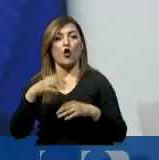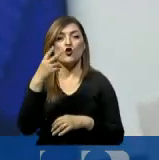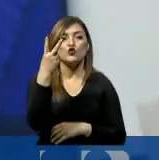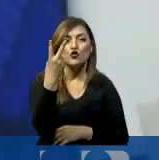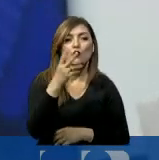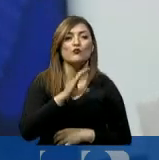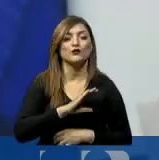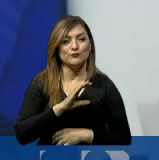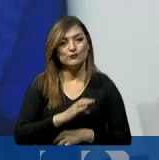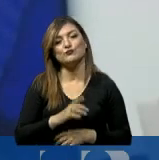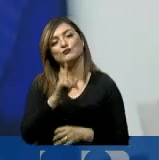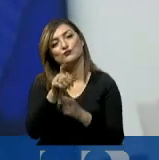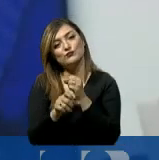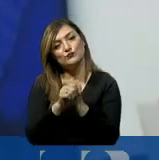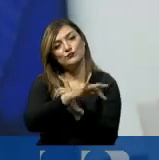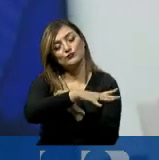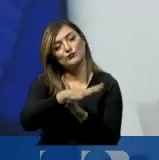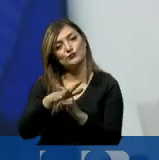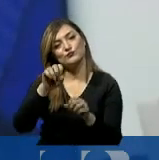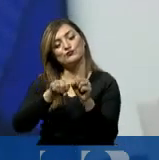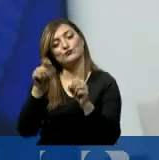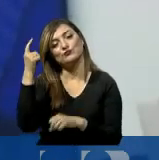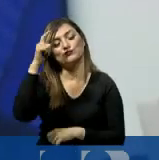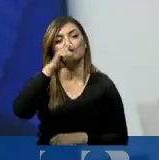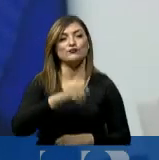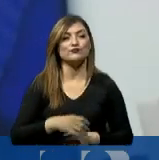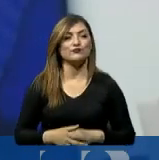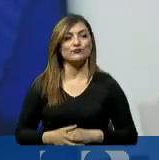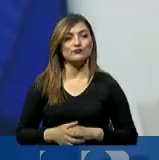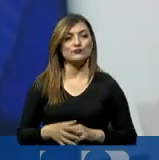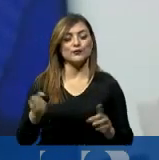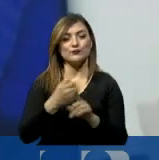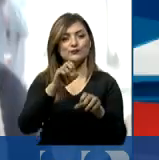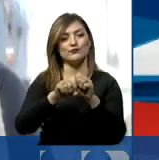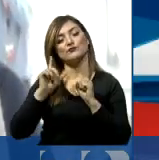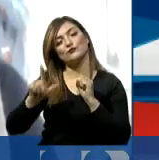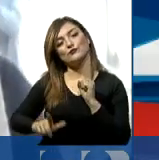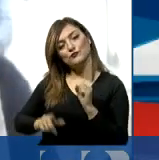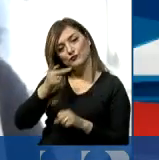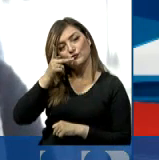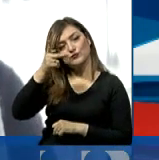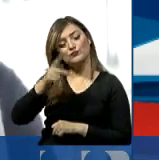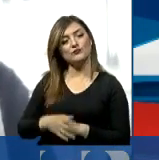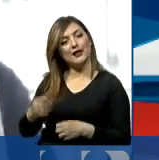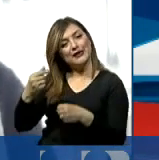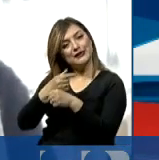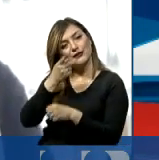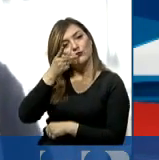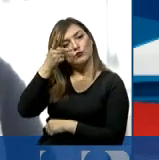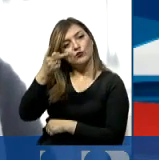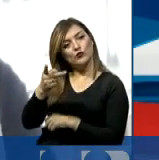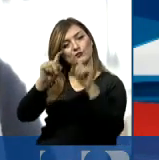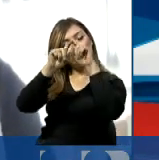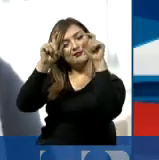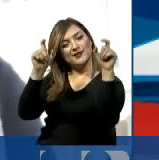podríamos tener un daño ambiental muy complicado y quizás la afección a la salud pública el gerente de la empresa pública de aseo de